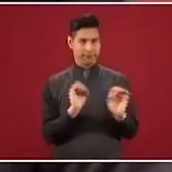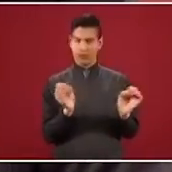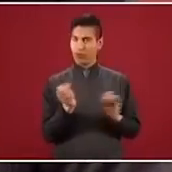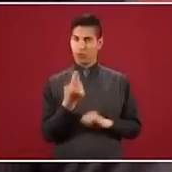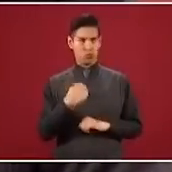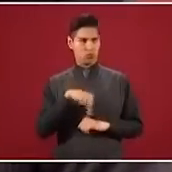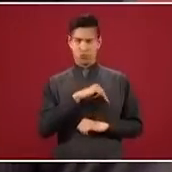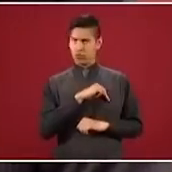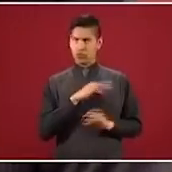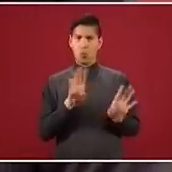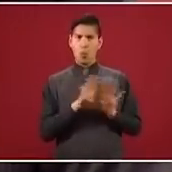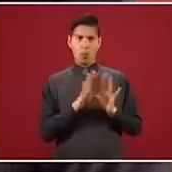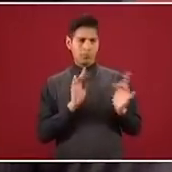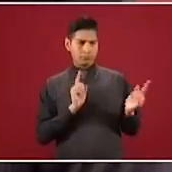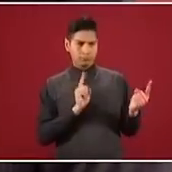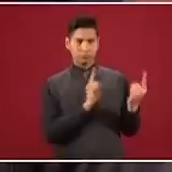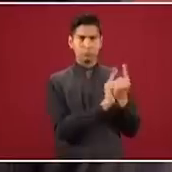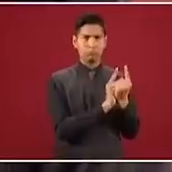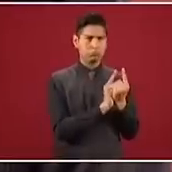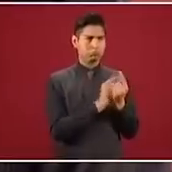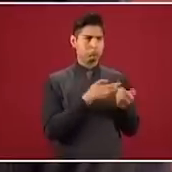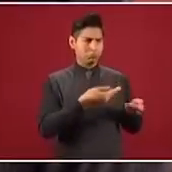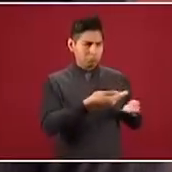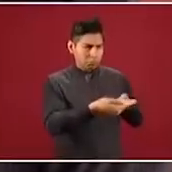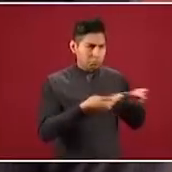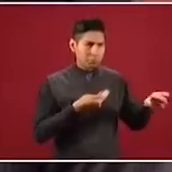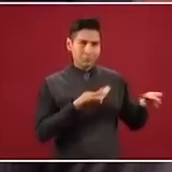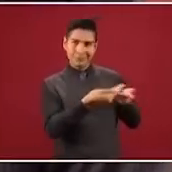No establecemos relaciones de complicidad con nadie.